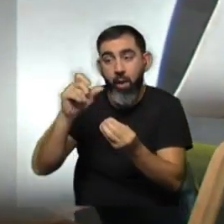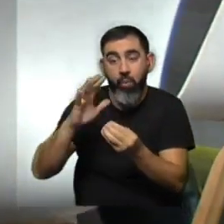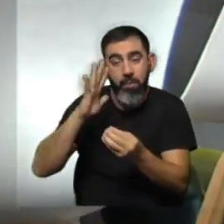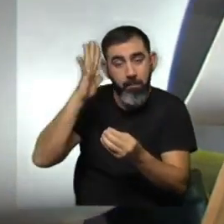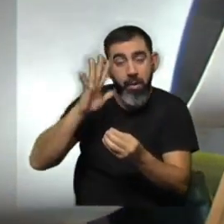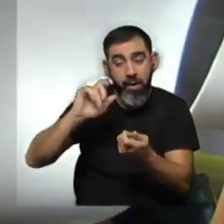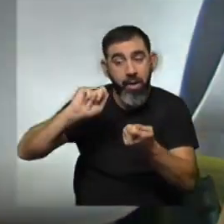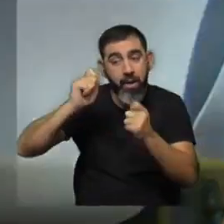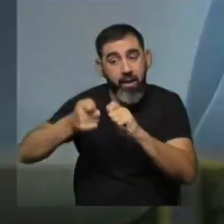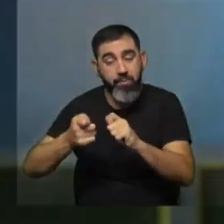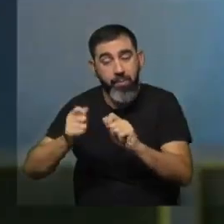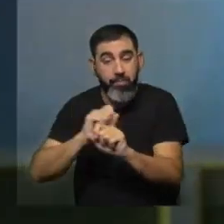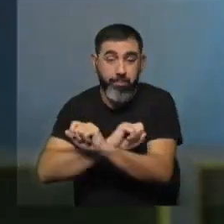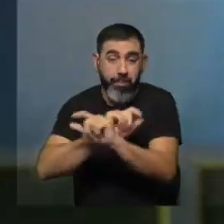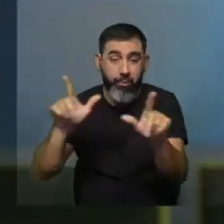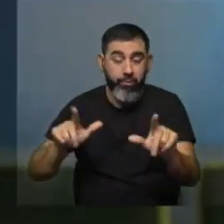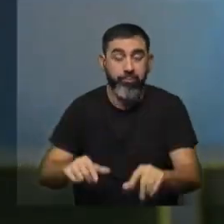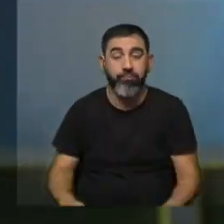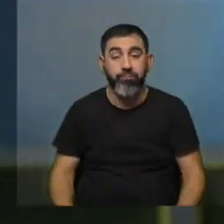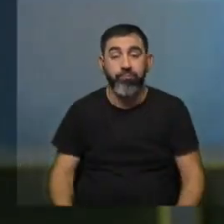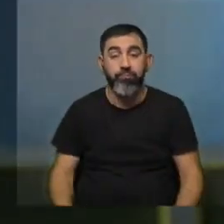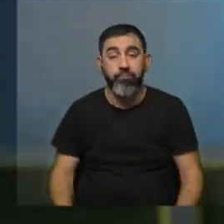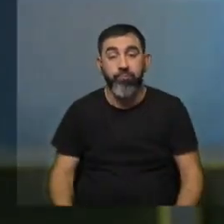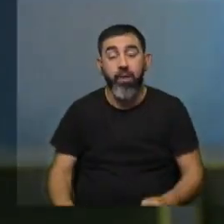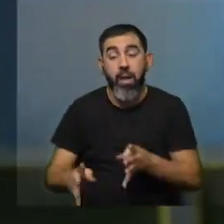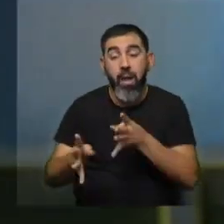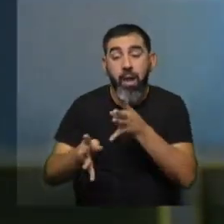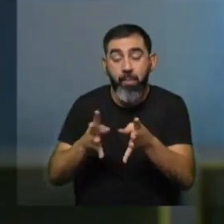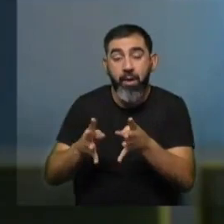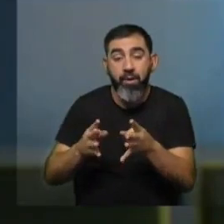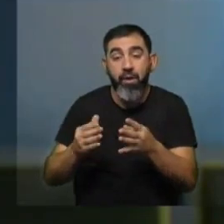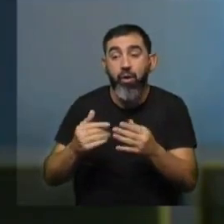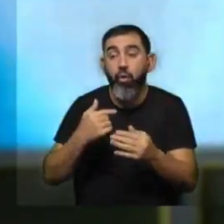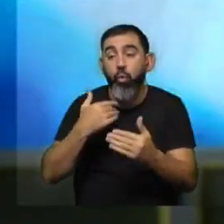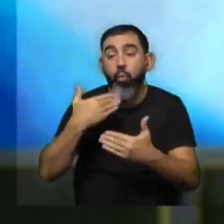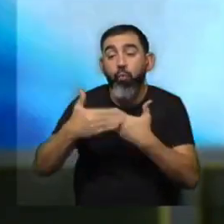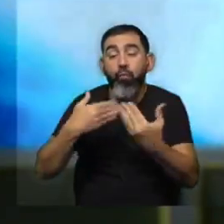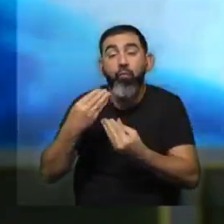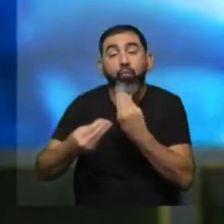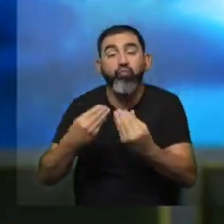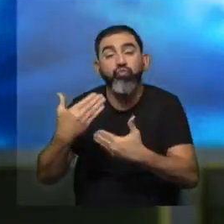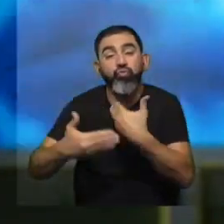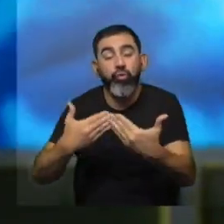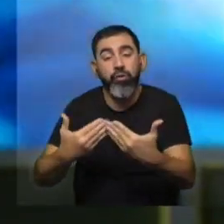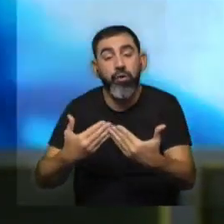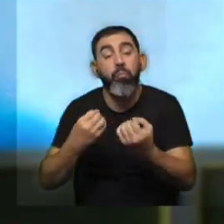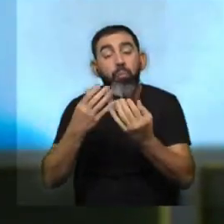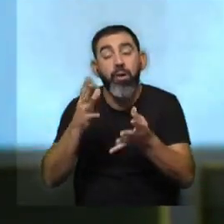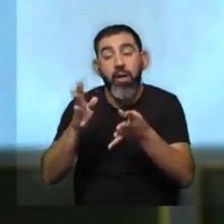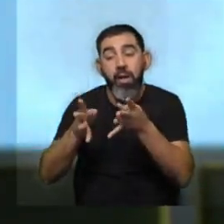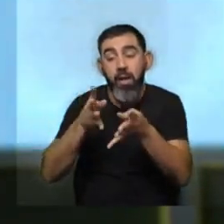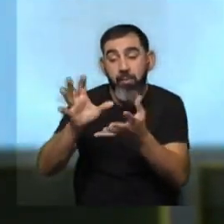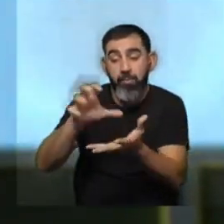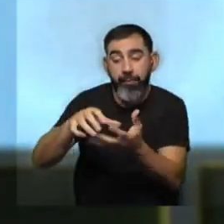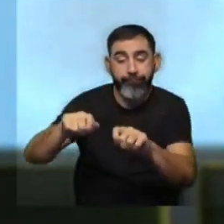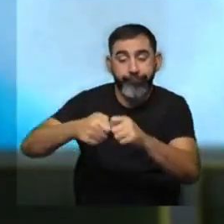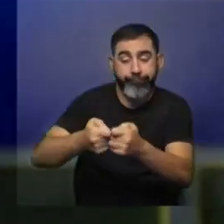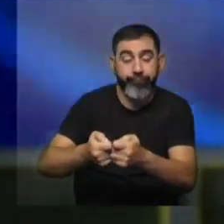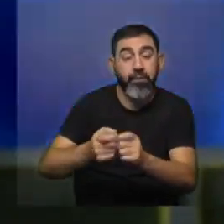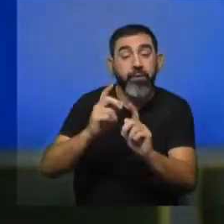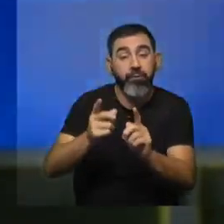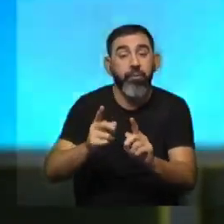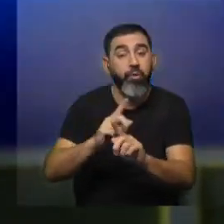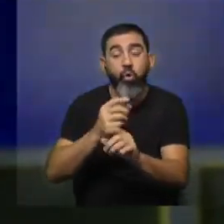bueno, cambia todo? Y no solamente el equipo en sí mismo, Claro. sino la funcionalidad que tiene ese equipo, porque no solamente el equipo no funciona, sino que